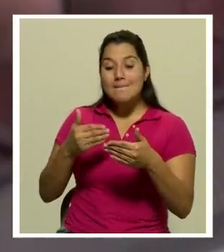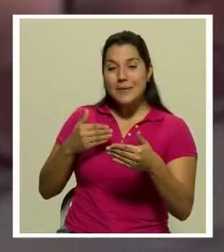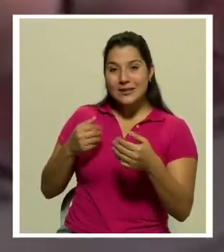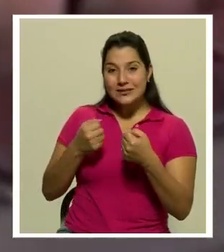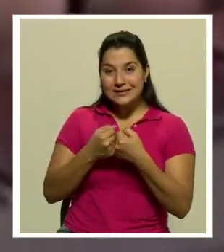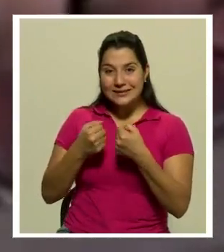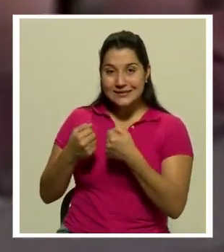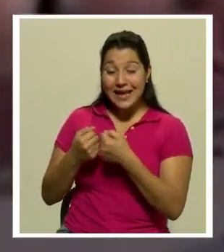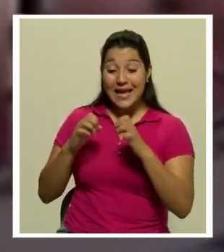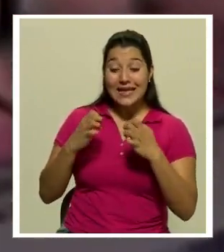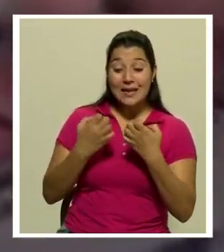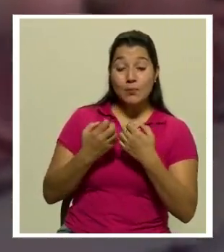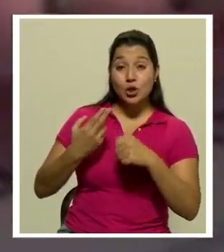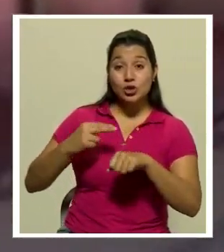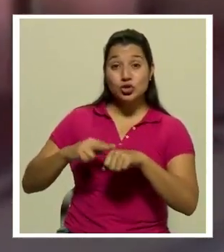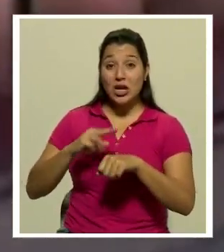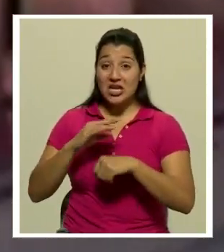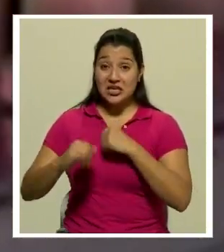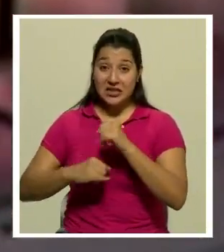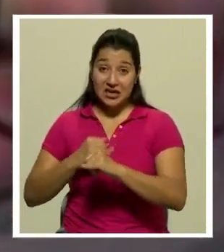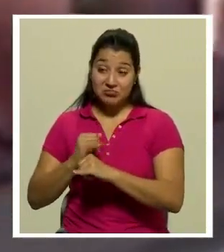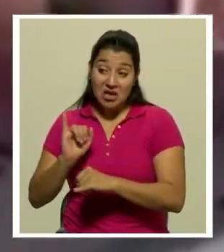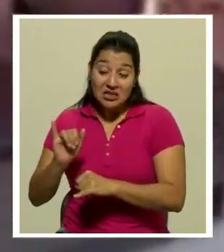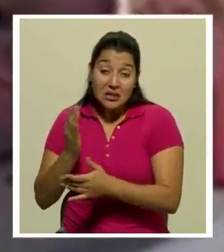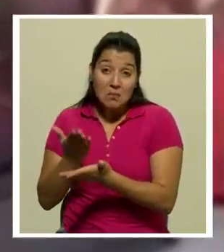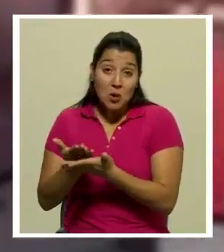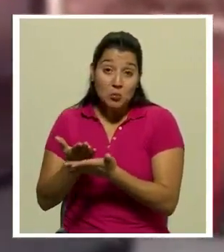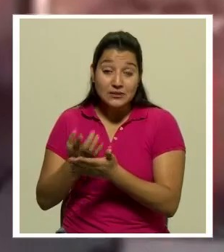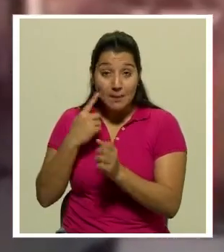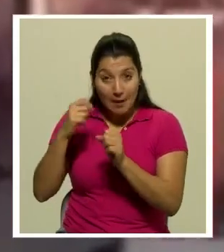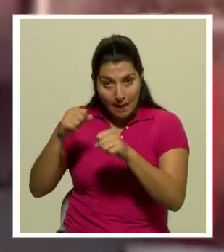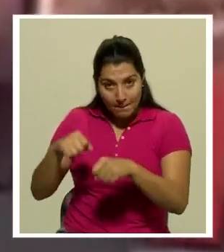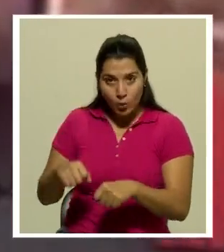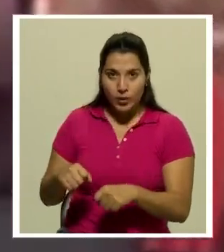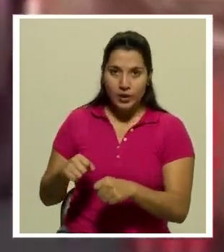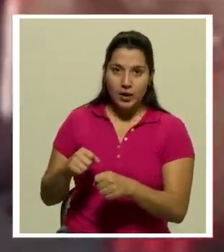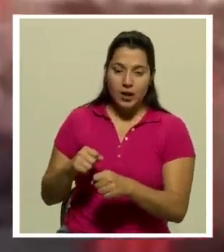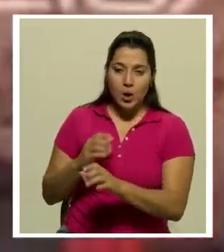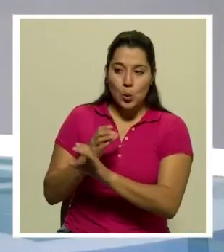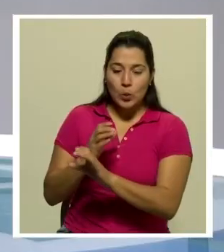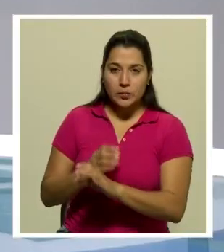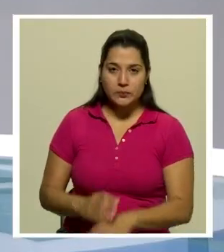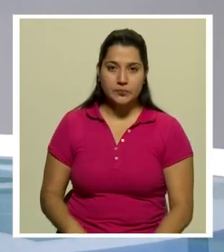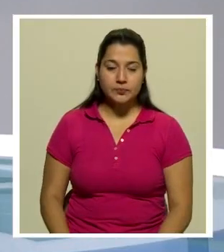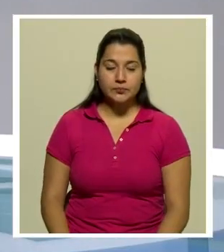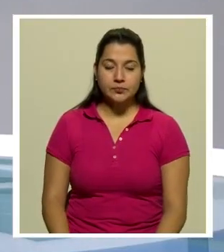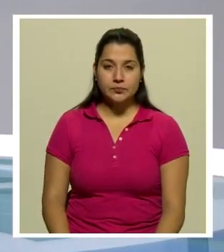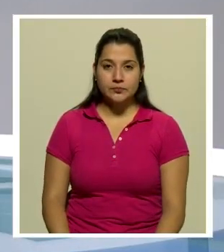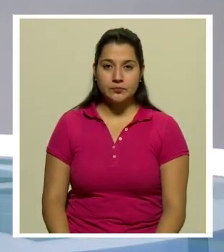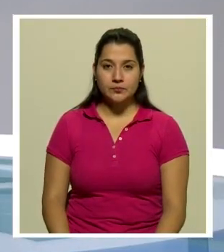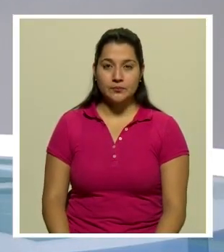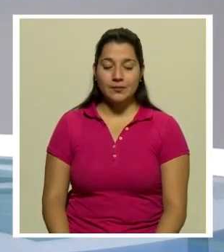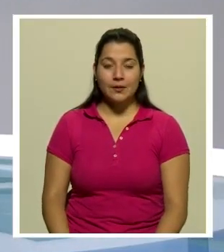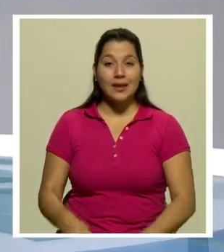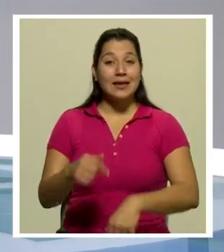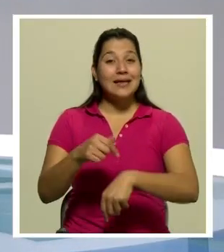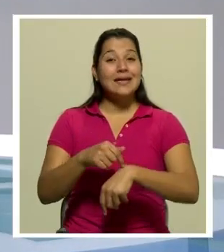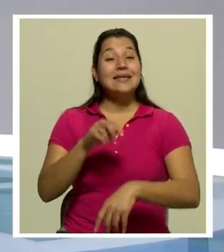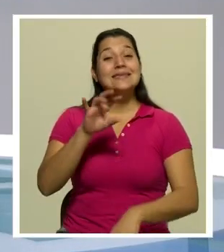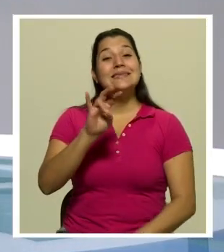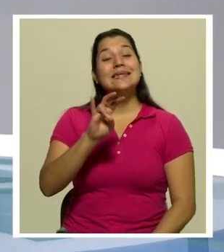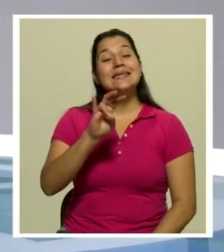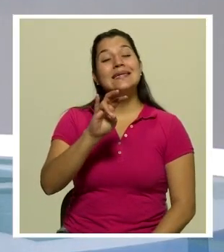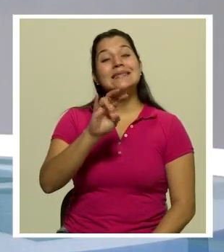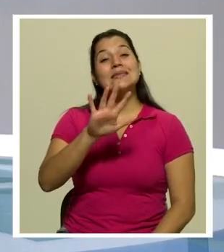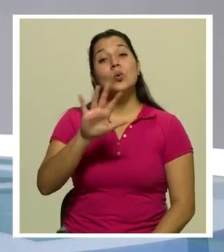e internacionales, son parte de las iniciativas para poderlos sostener. A las 7 de la noche con